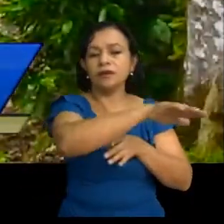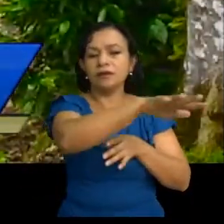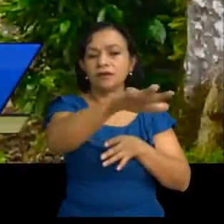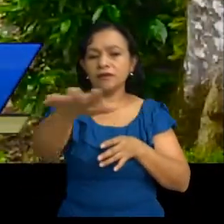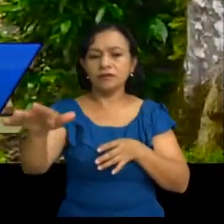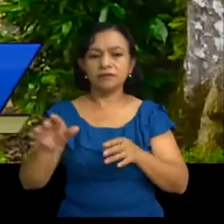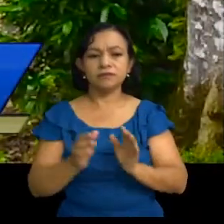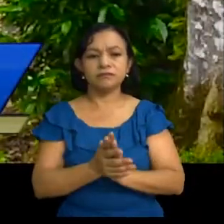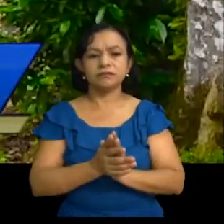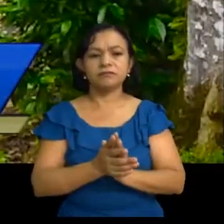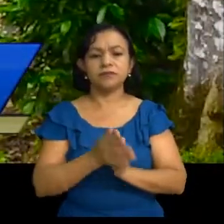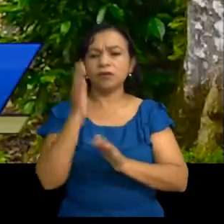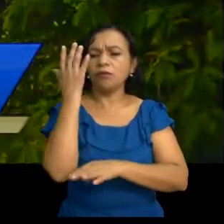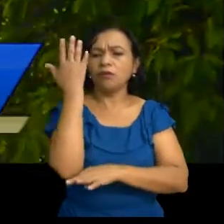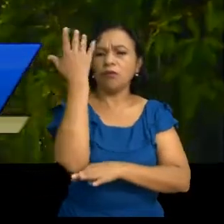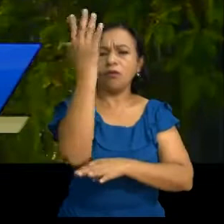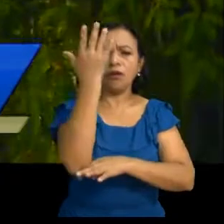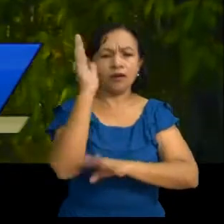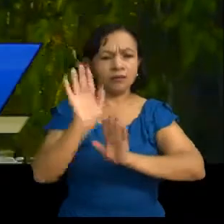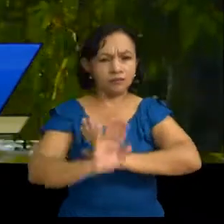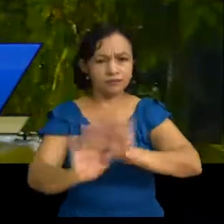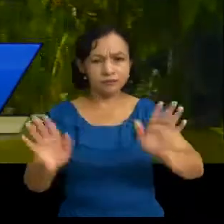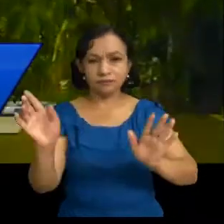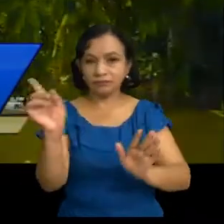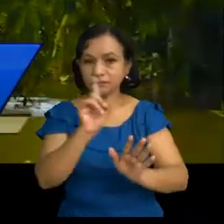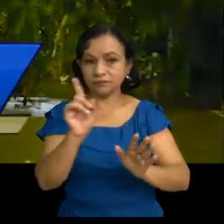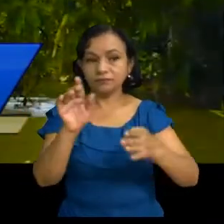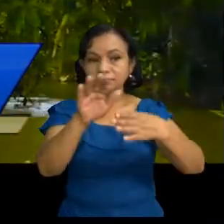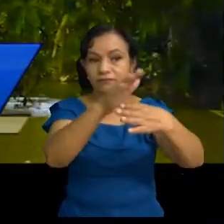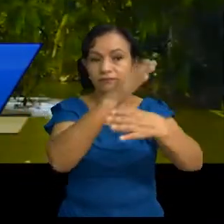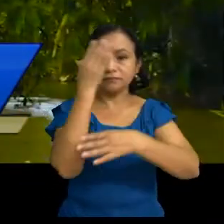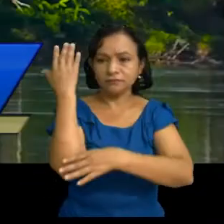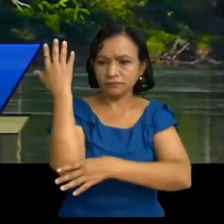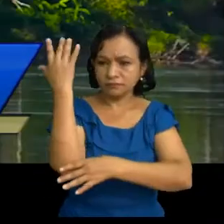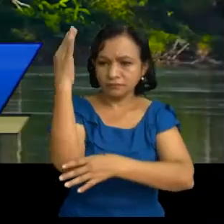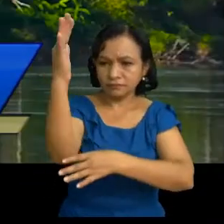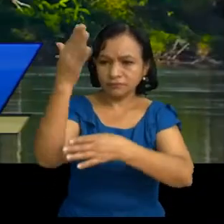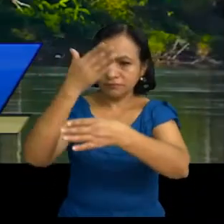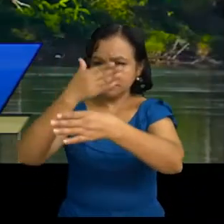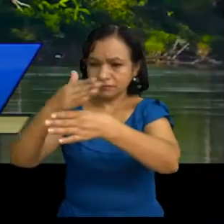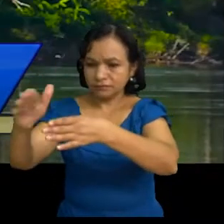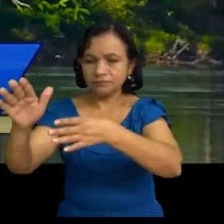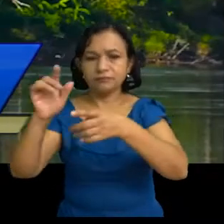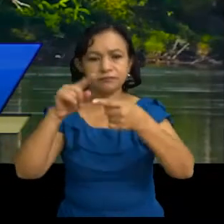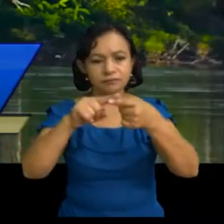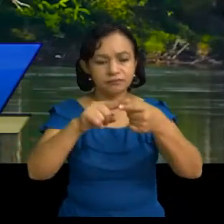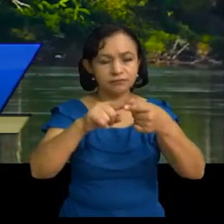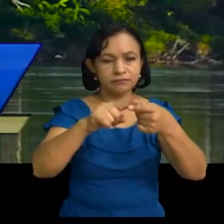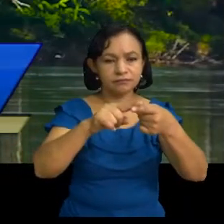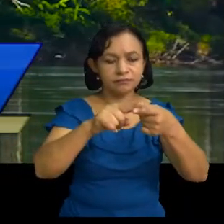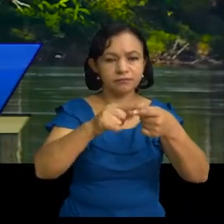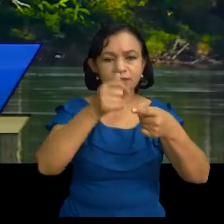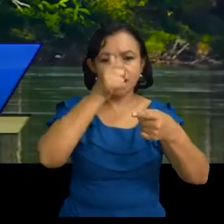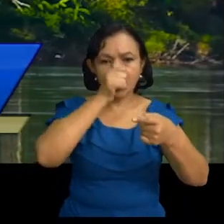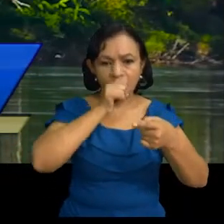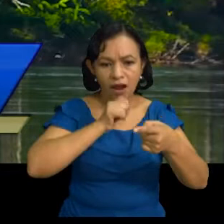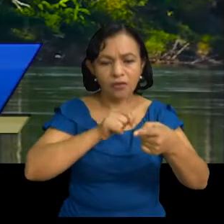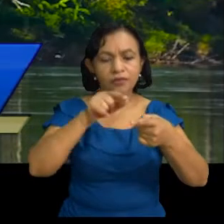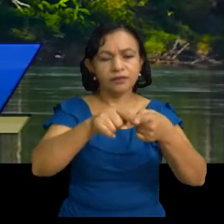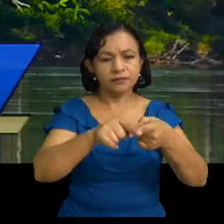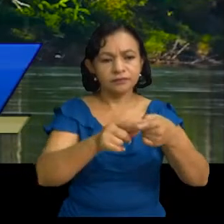está con vos acá y todo y no no no no tienen su bosque y está diversificado tienen sistemas agroforestales